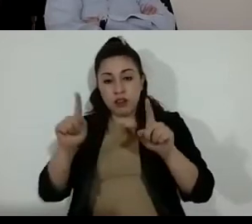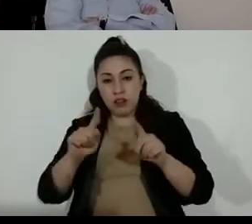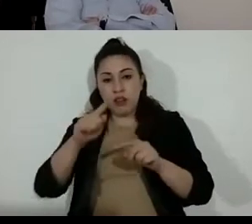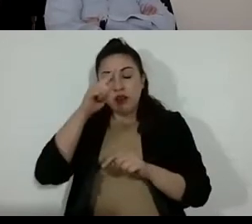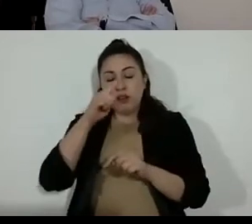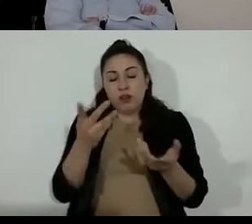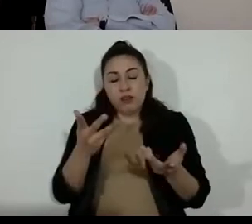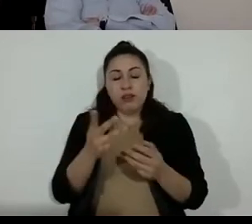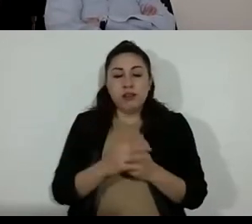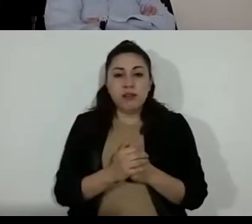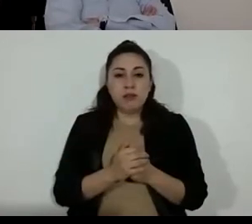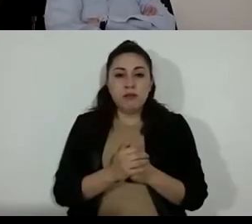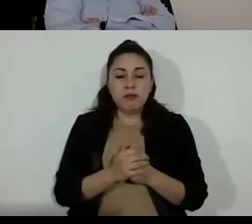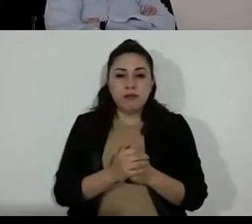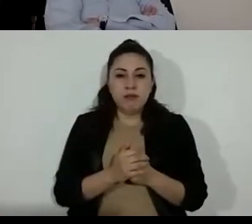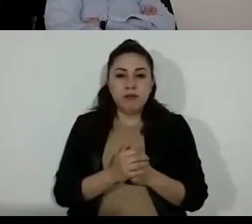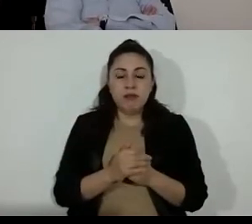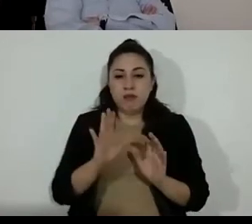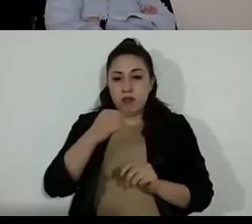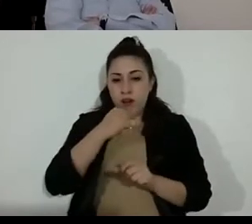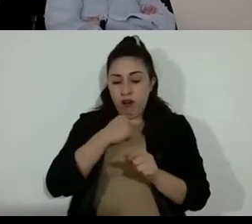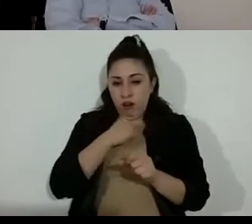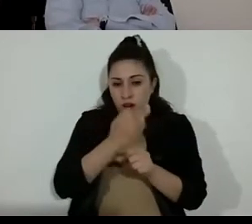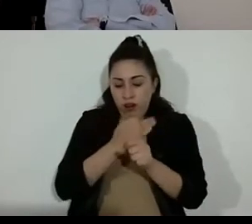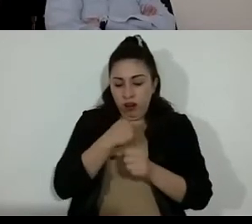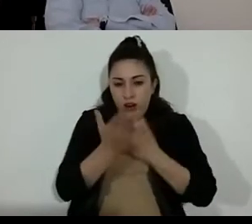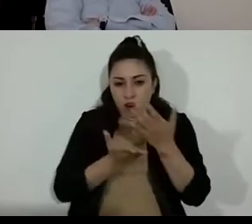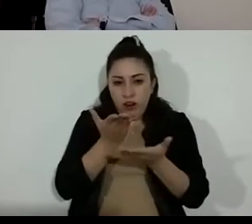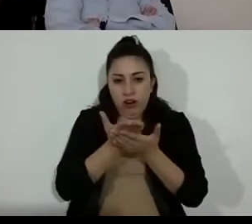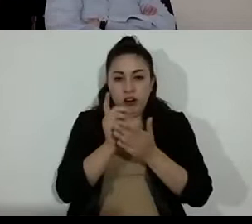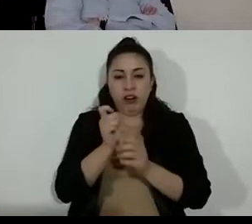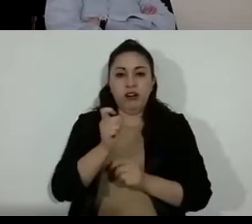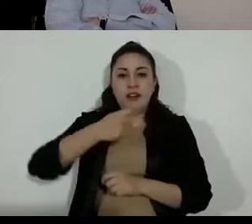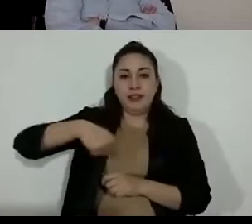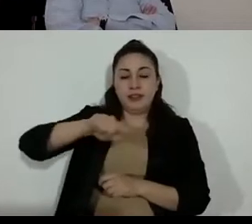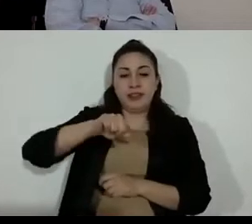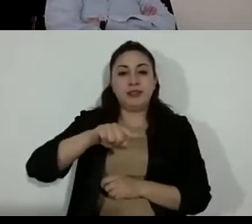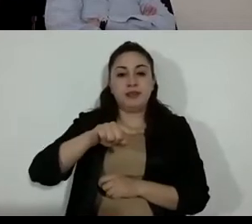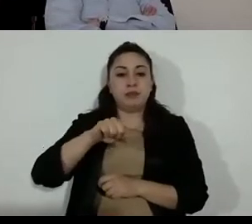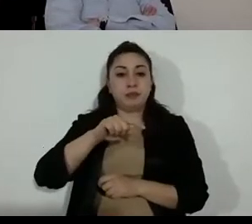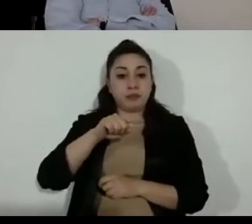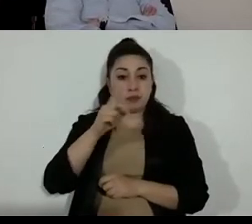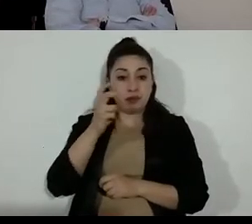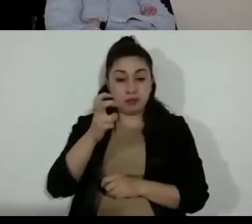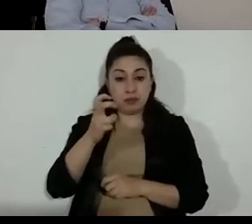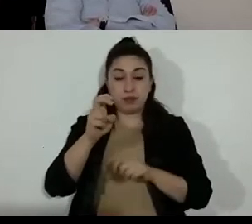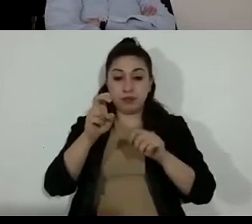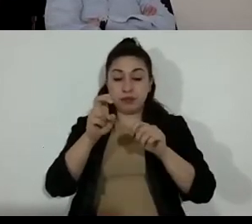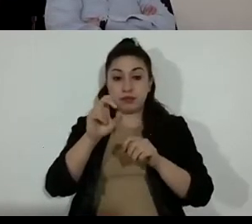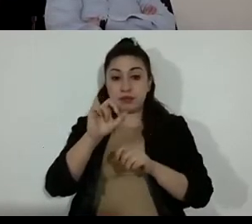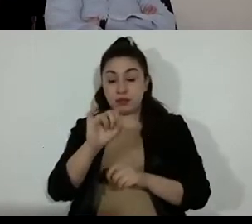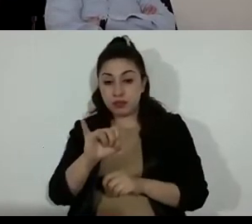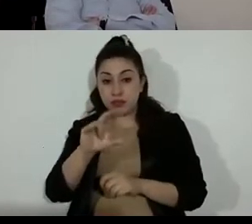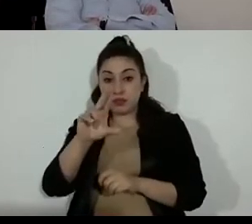avanzar, bueno, yo propongo que de manera general se pudiera aprobar el documento si estamos de